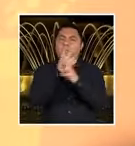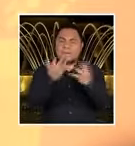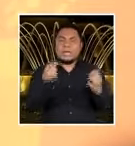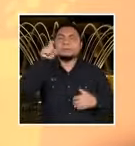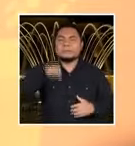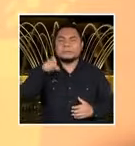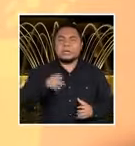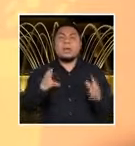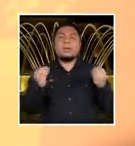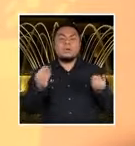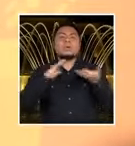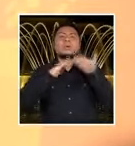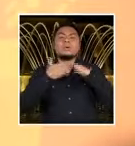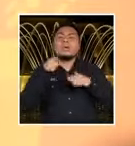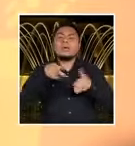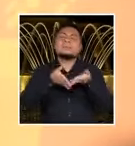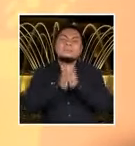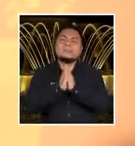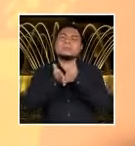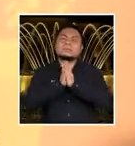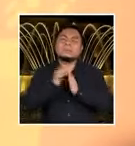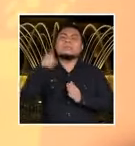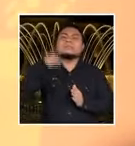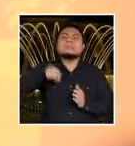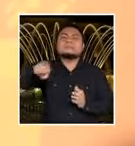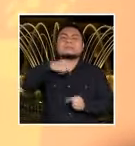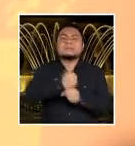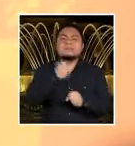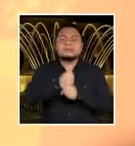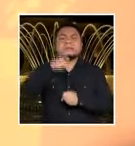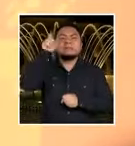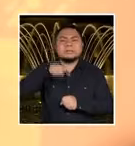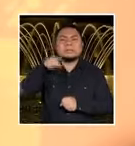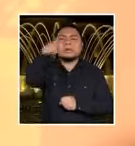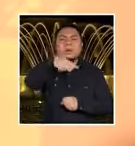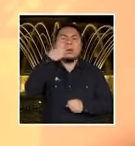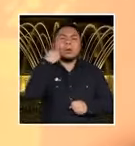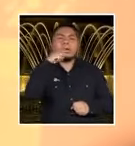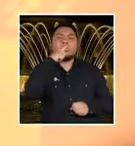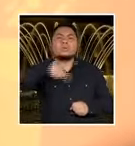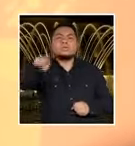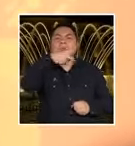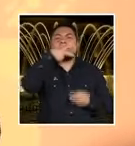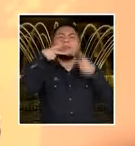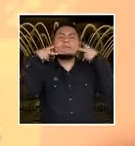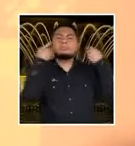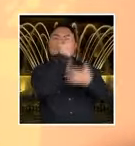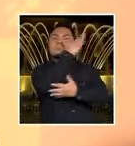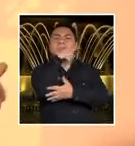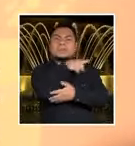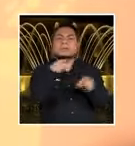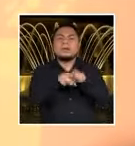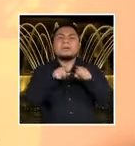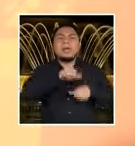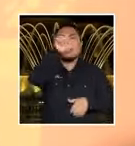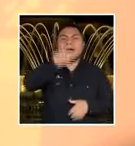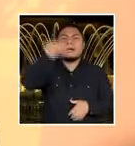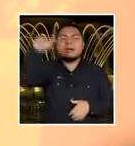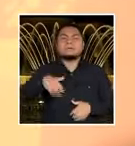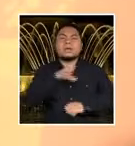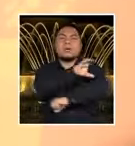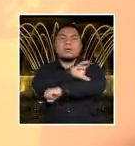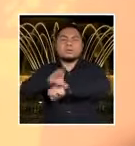nuestras comunidades así nos lo piden, porque nuestros hermanos y hermanas artesanas de la Amazonía, de los Andes, de la